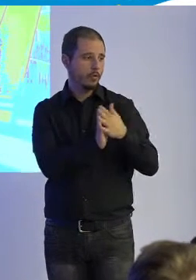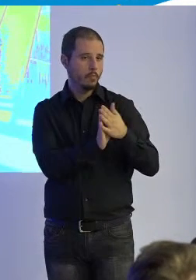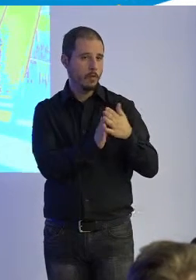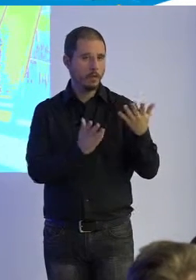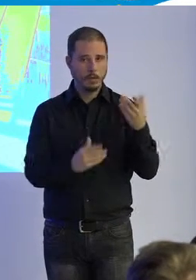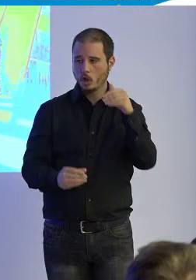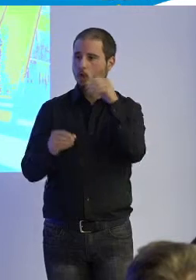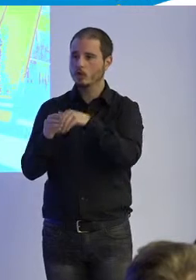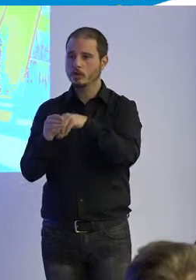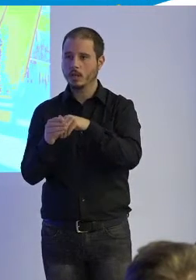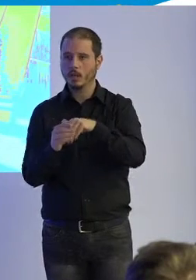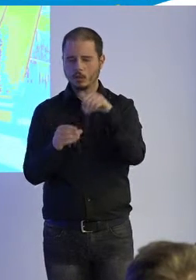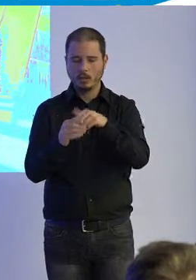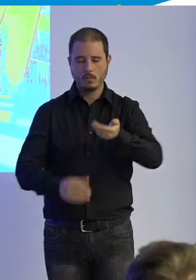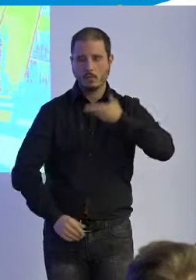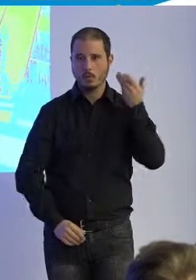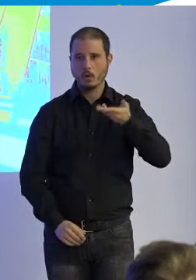tema de contenidos es fundamental.